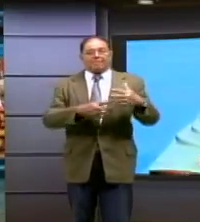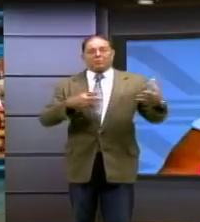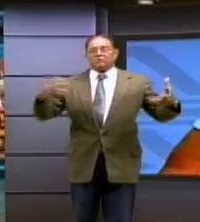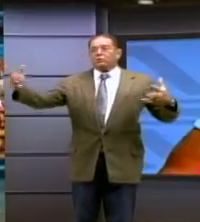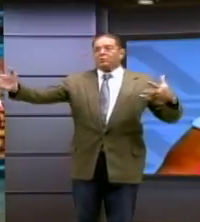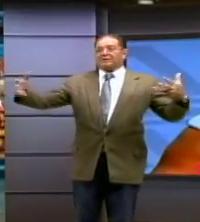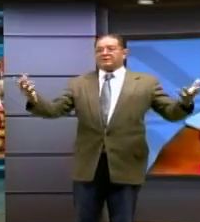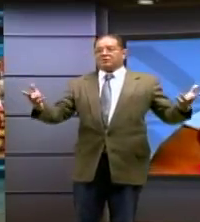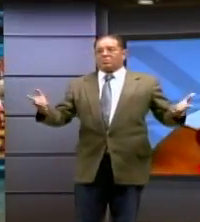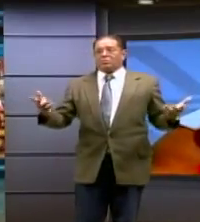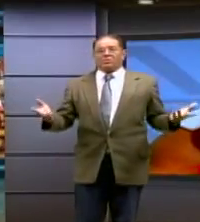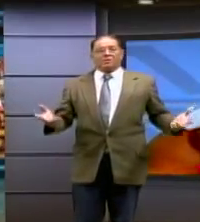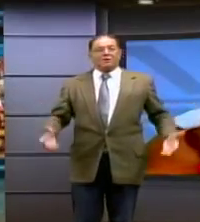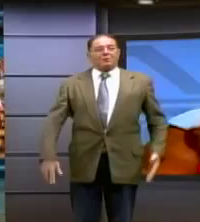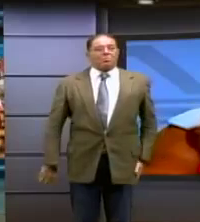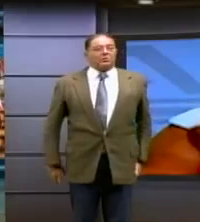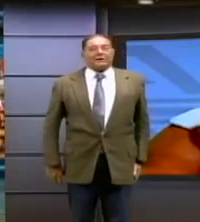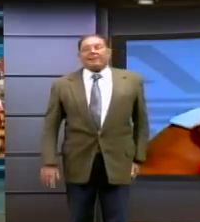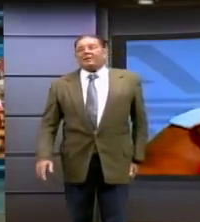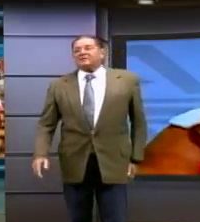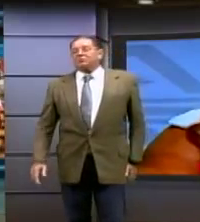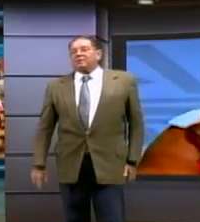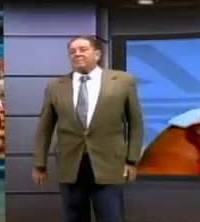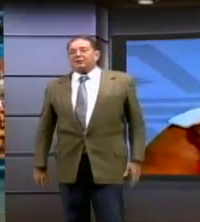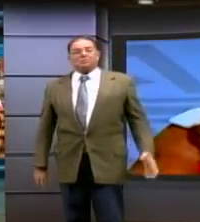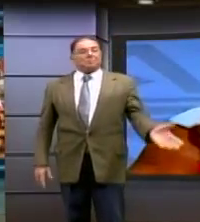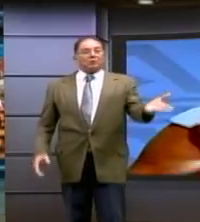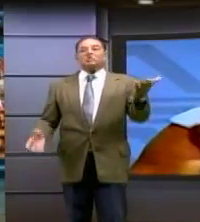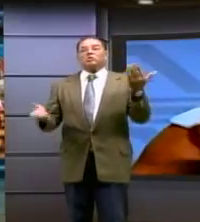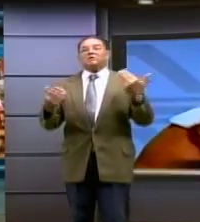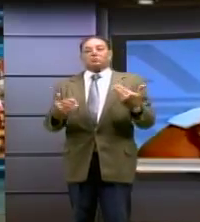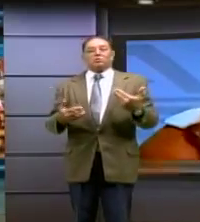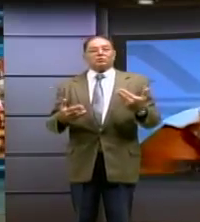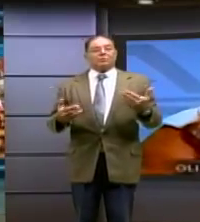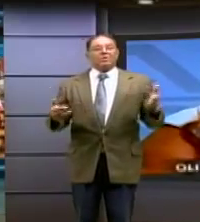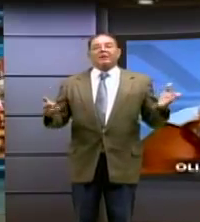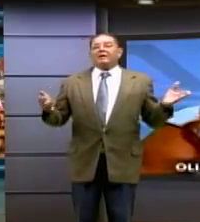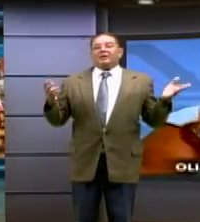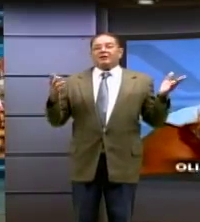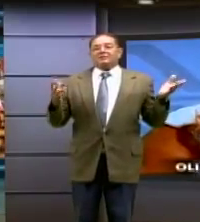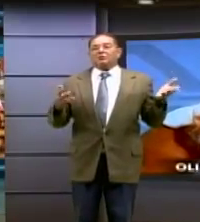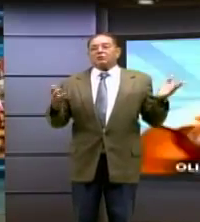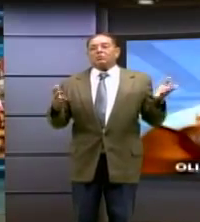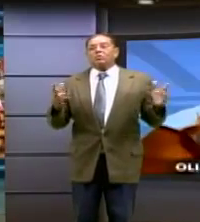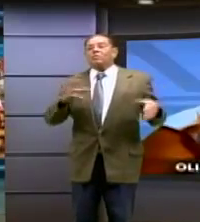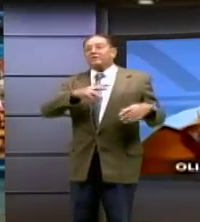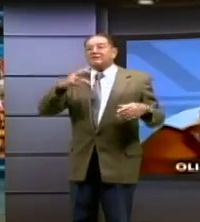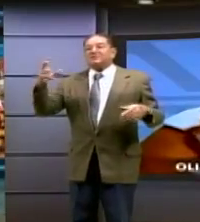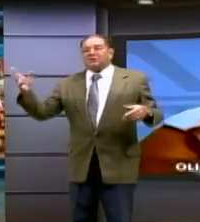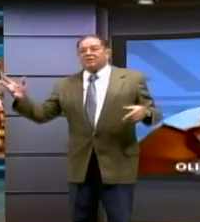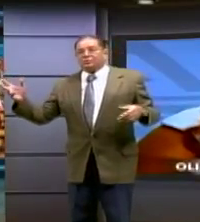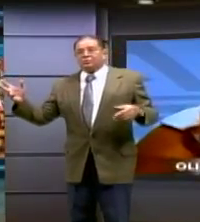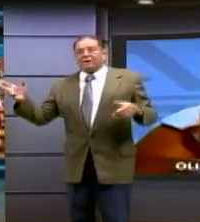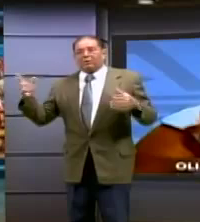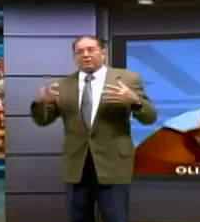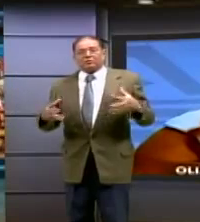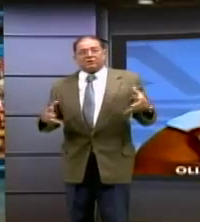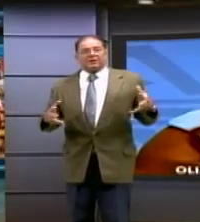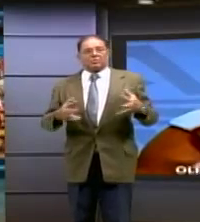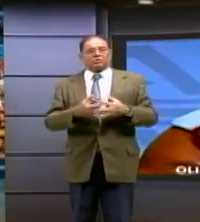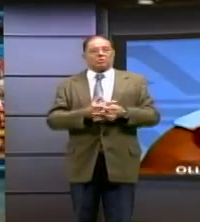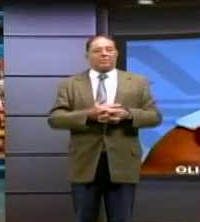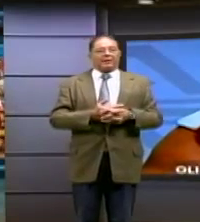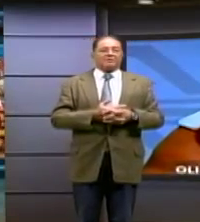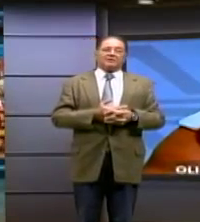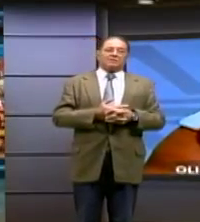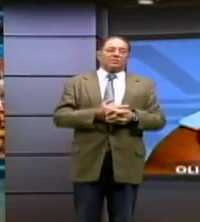pausas, tampoco es un hombre así como muy, muy de cámaras y muy de medios, pero en su discurso el señor Checú no fue distinto a lo que nos